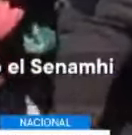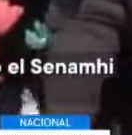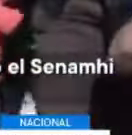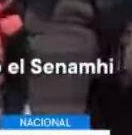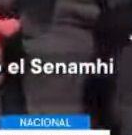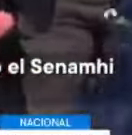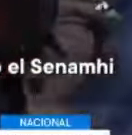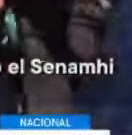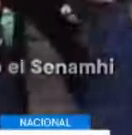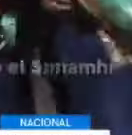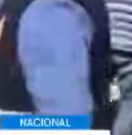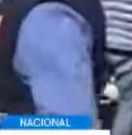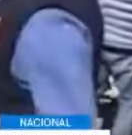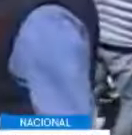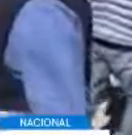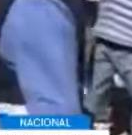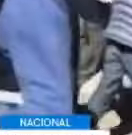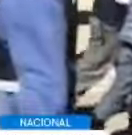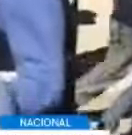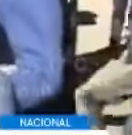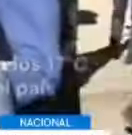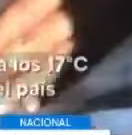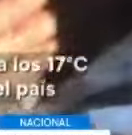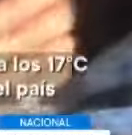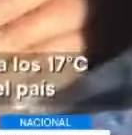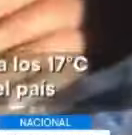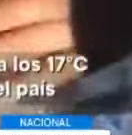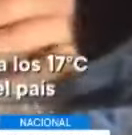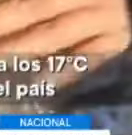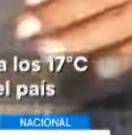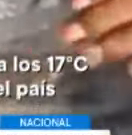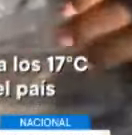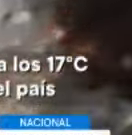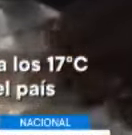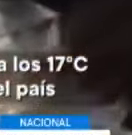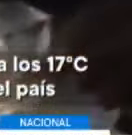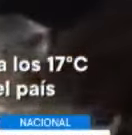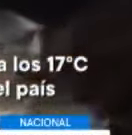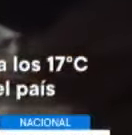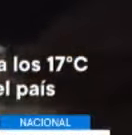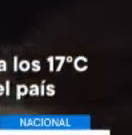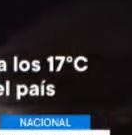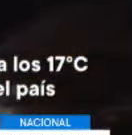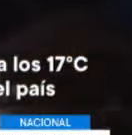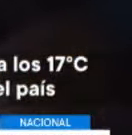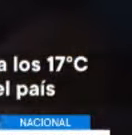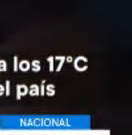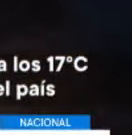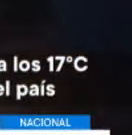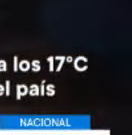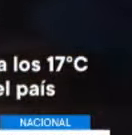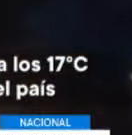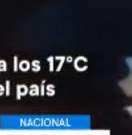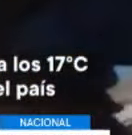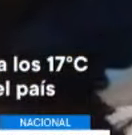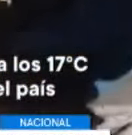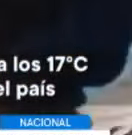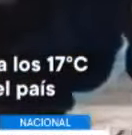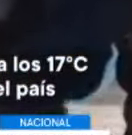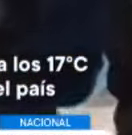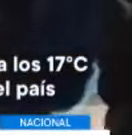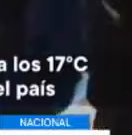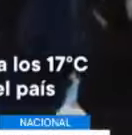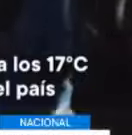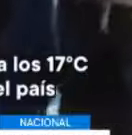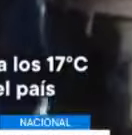Patapampa Suripatja Taipiu Gitana, Ukakip Karaki, Ainacha Chikau Gitana, Akiri Tayaja Hilpacha, Hasut